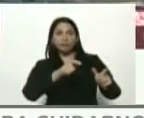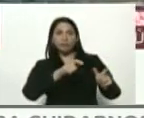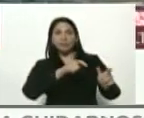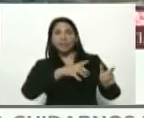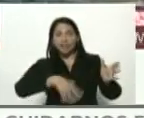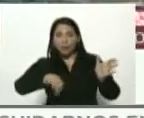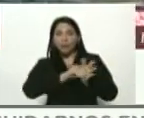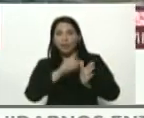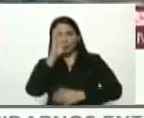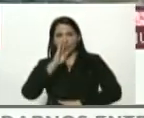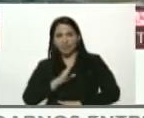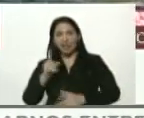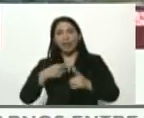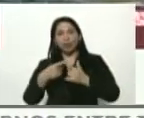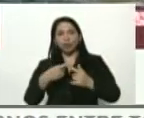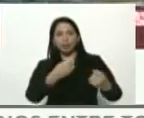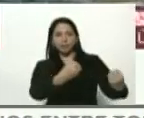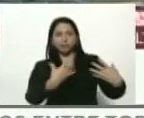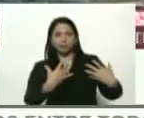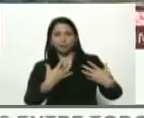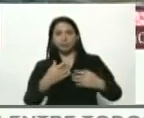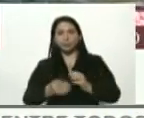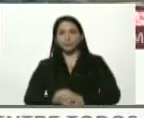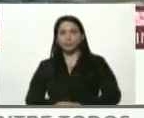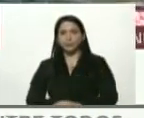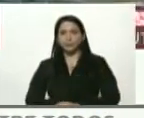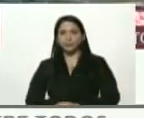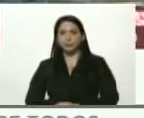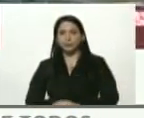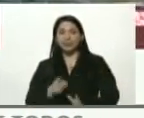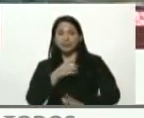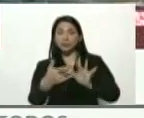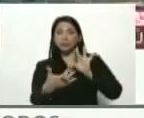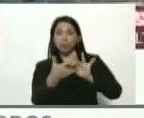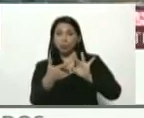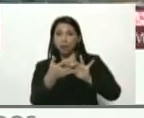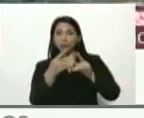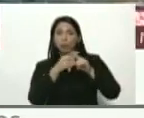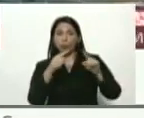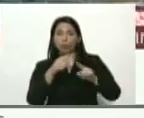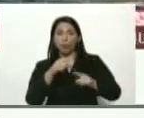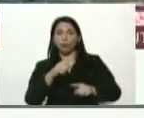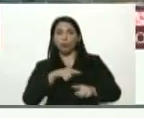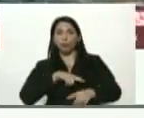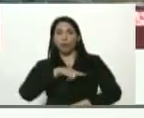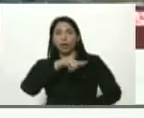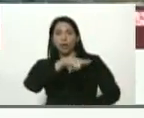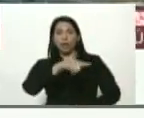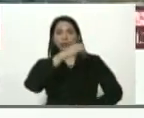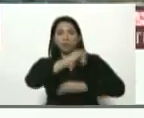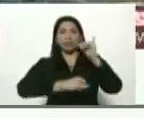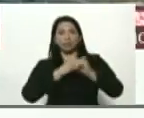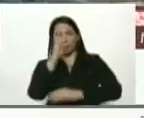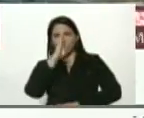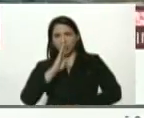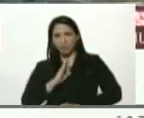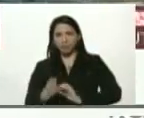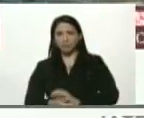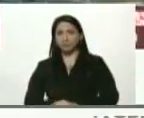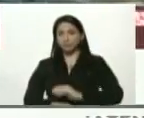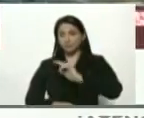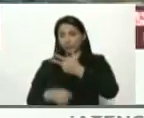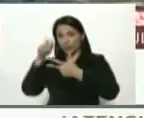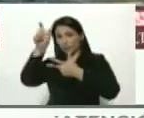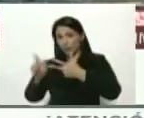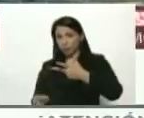connacionales y se contagió. Este es contacto con viajero internacional de Brasil. El tercer